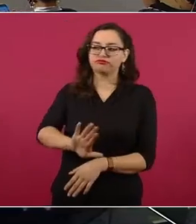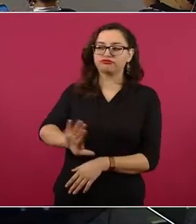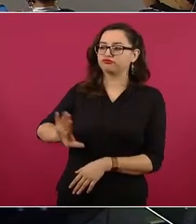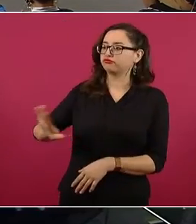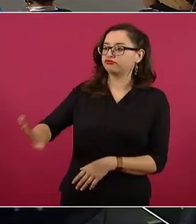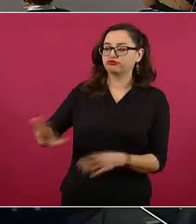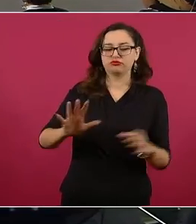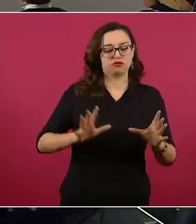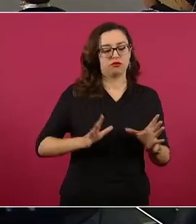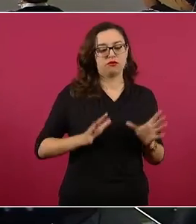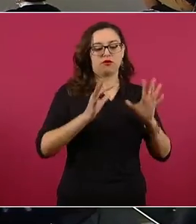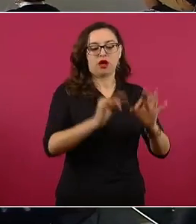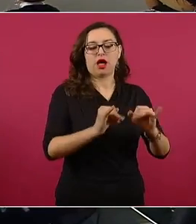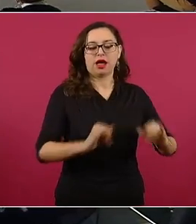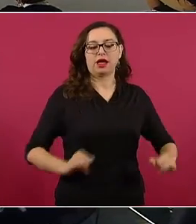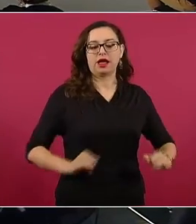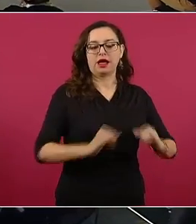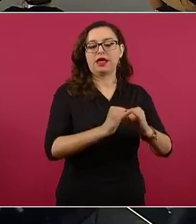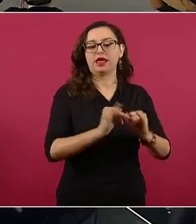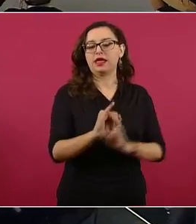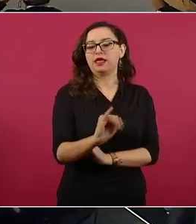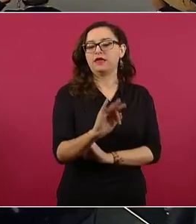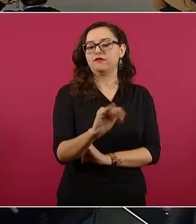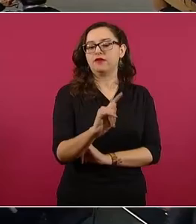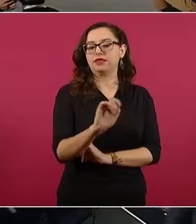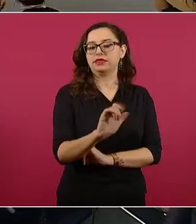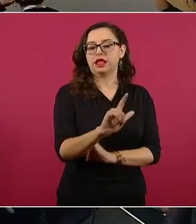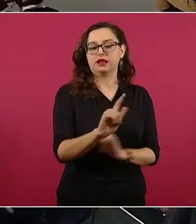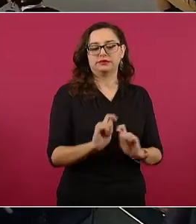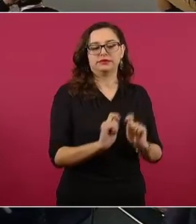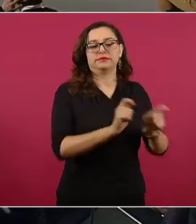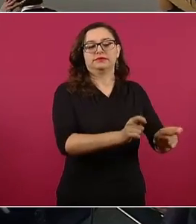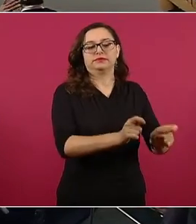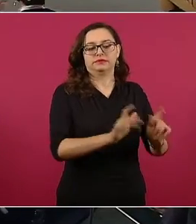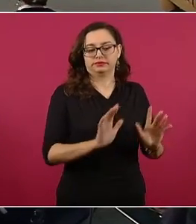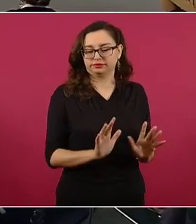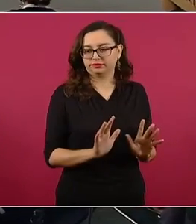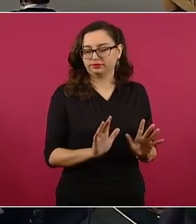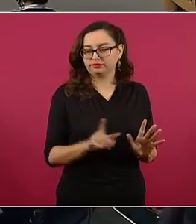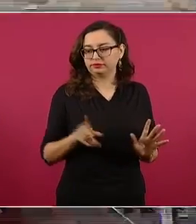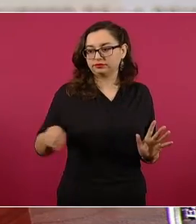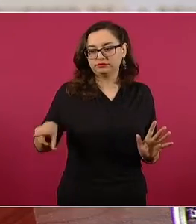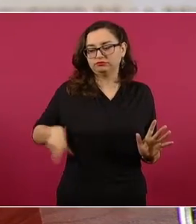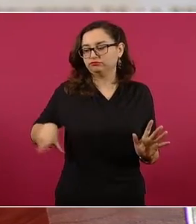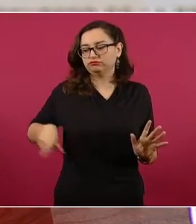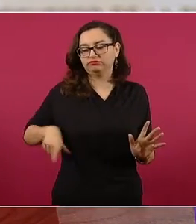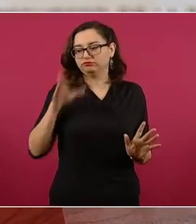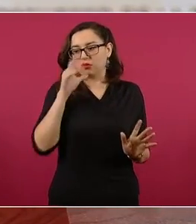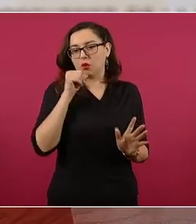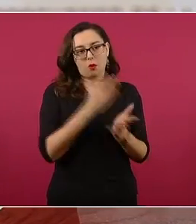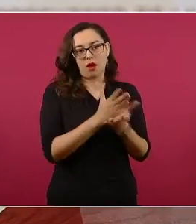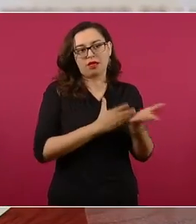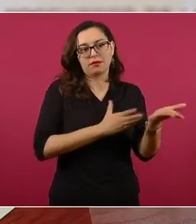o su intervención fuese meramente formal.